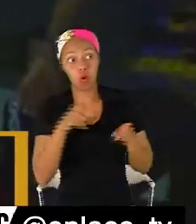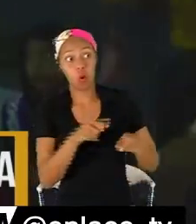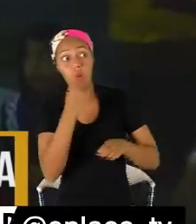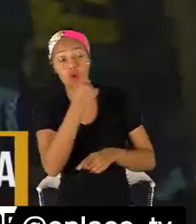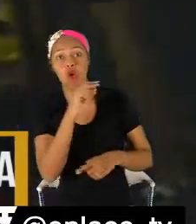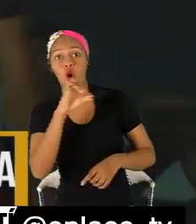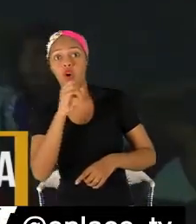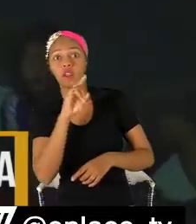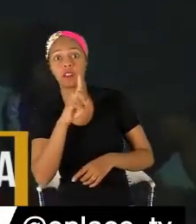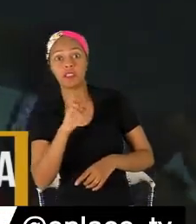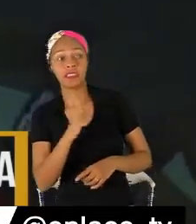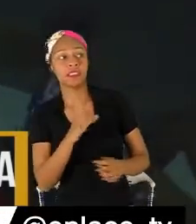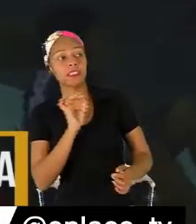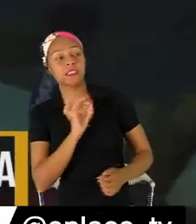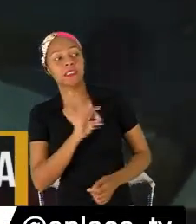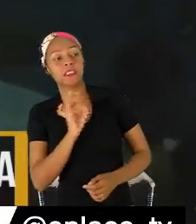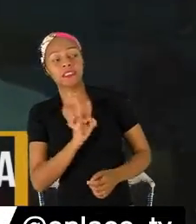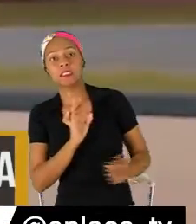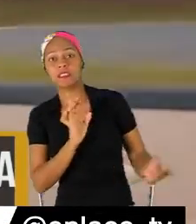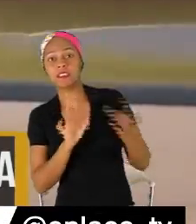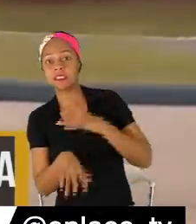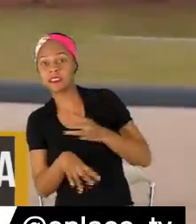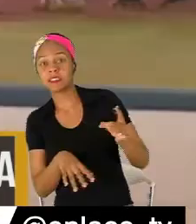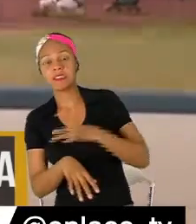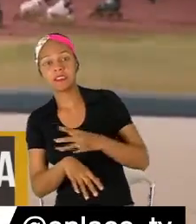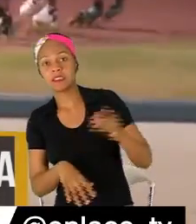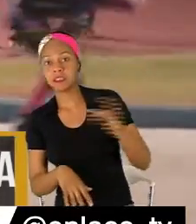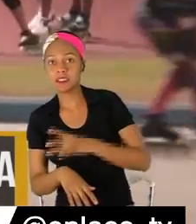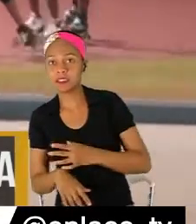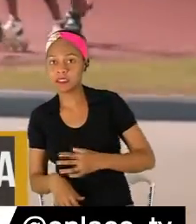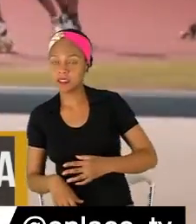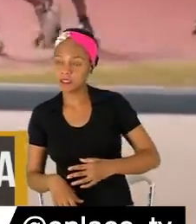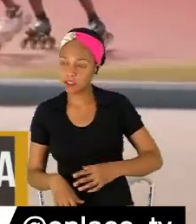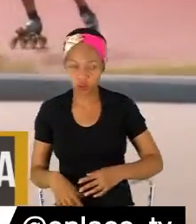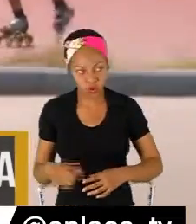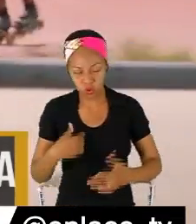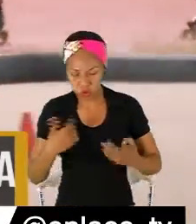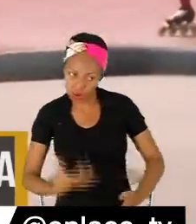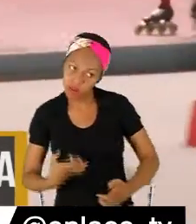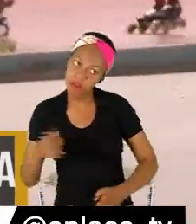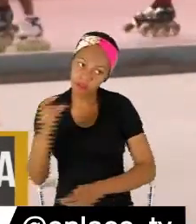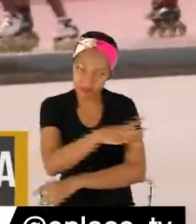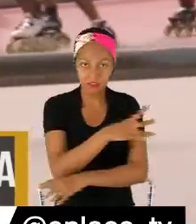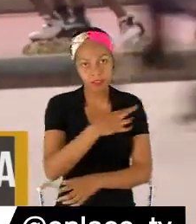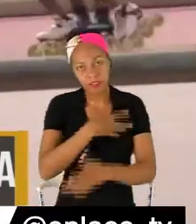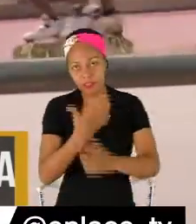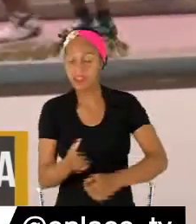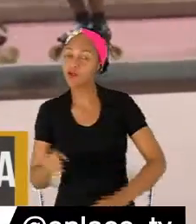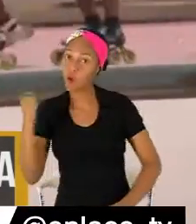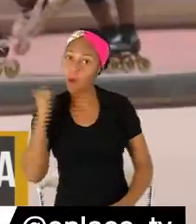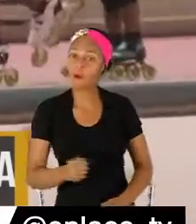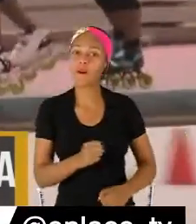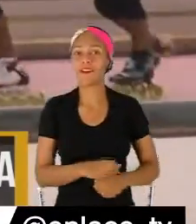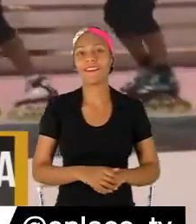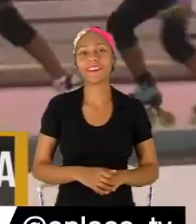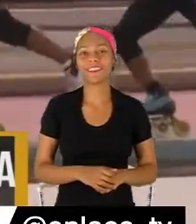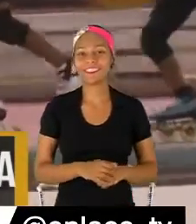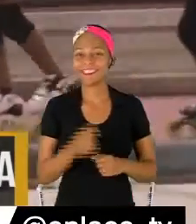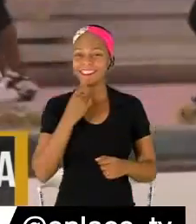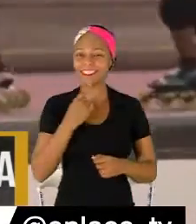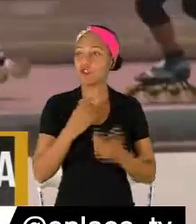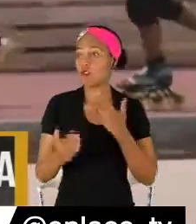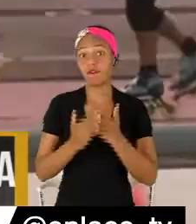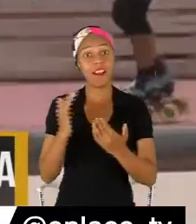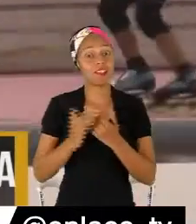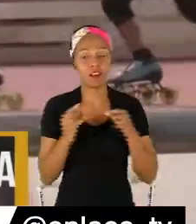y siempre me gana, entonces tocó darle duro porque él siempre yo quería ganar. Pues ninguna competencia es fácil, ningún contrincante